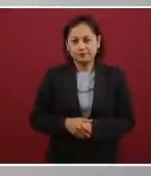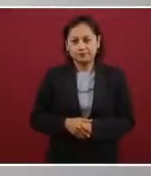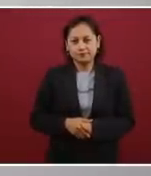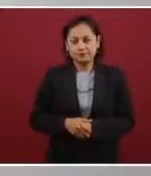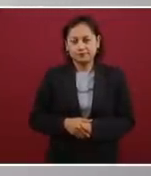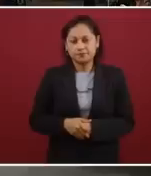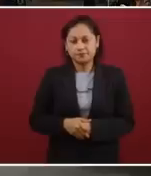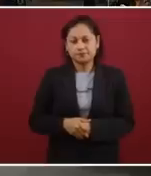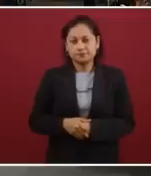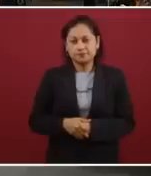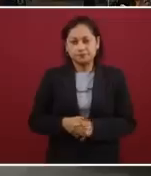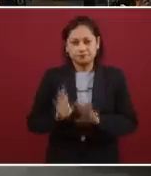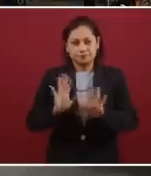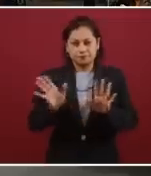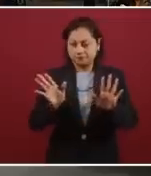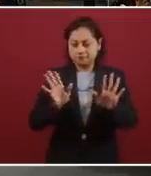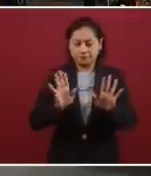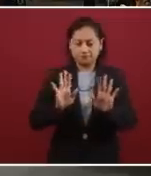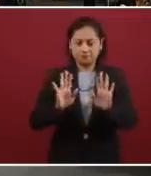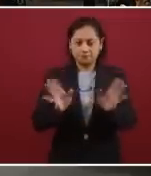Bueno, ya quedamos. Ya.